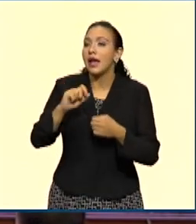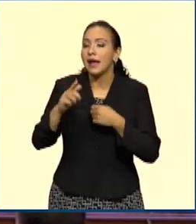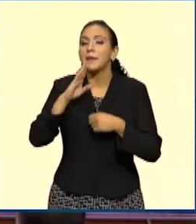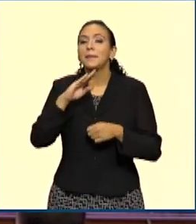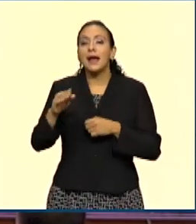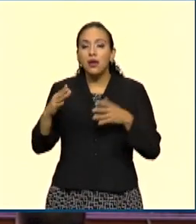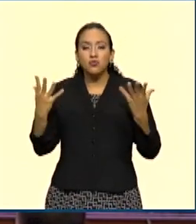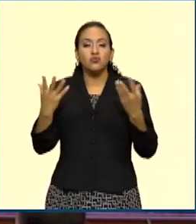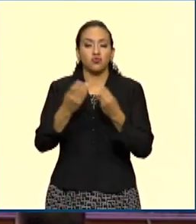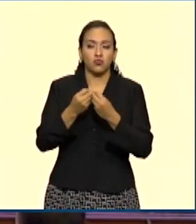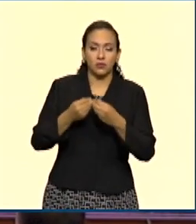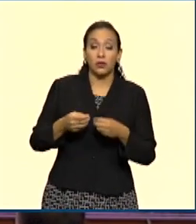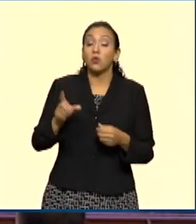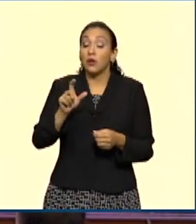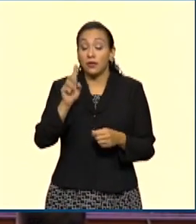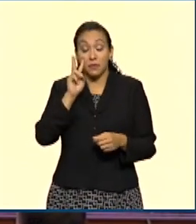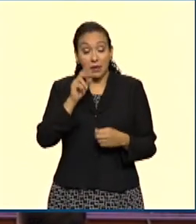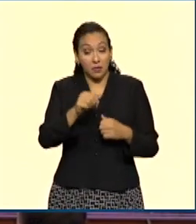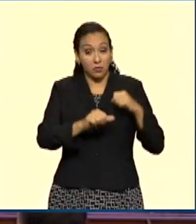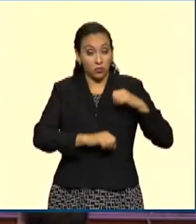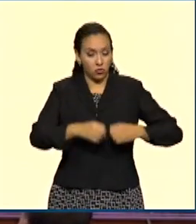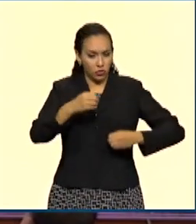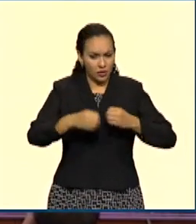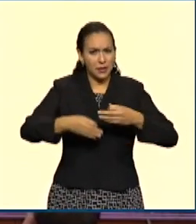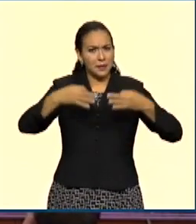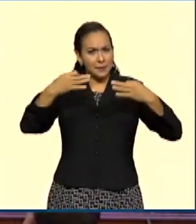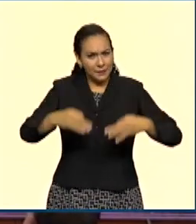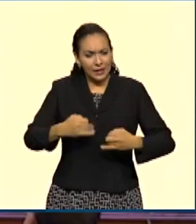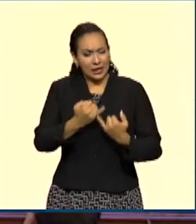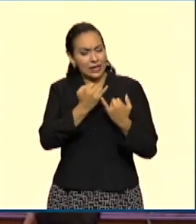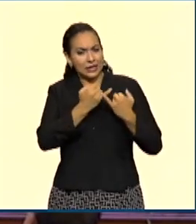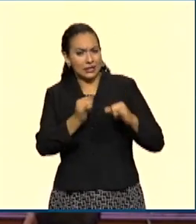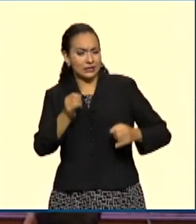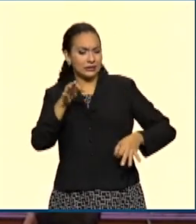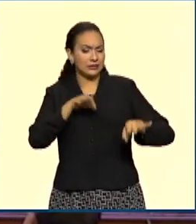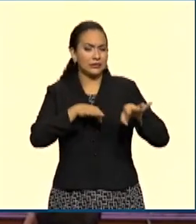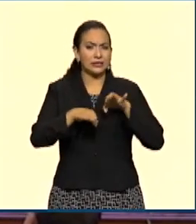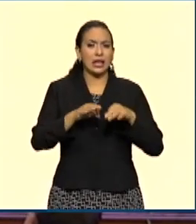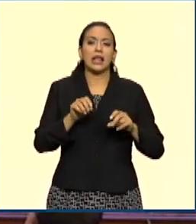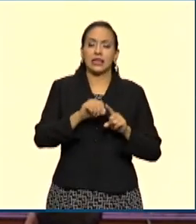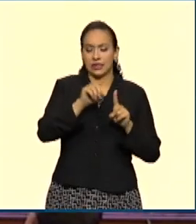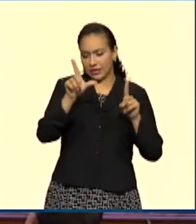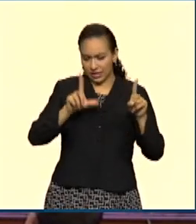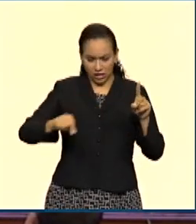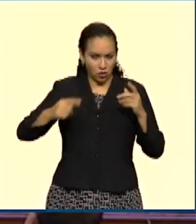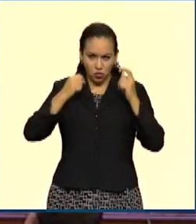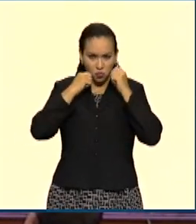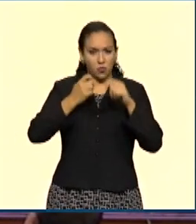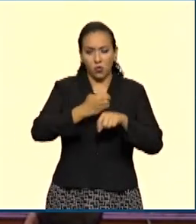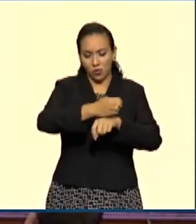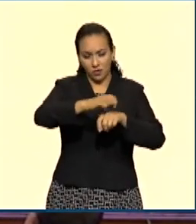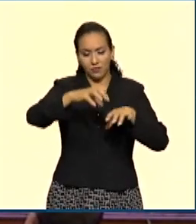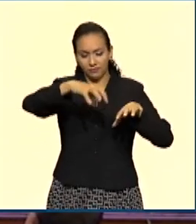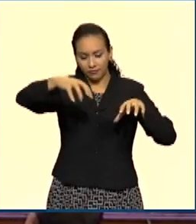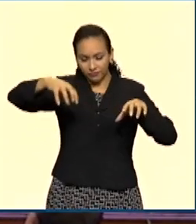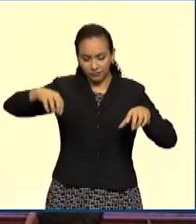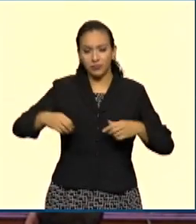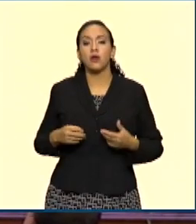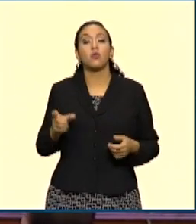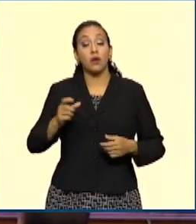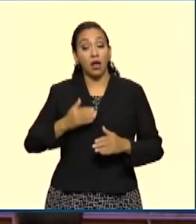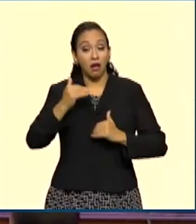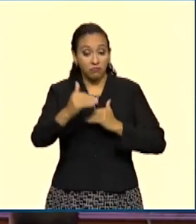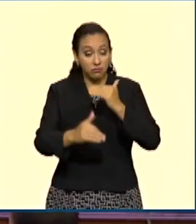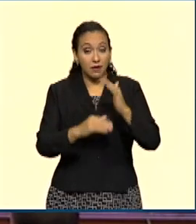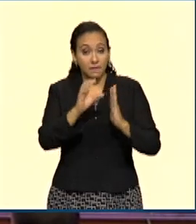reforzar y consolidar un poder judicial digno, vigoroso e independiente, tanto a nivel federal como local. Los avances constitucionales